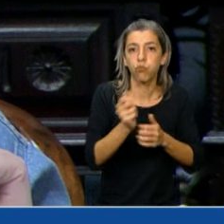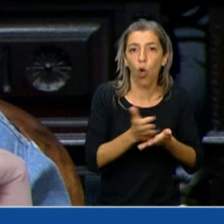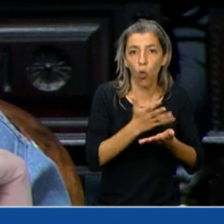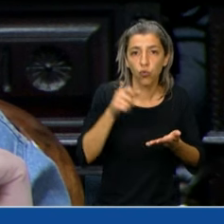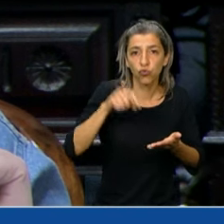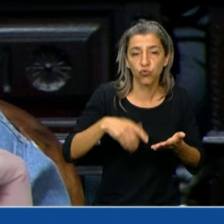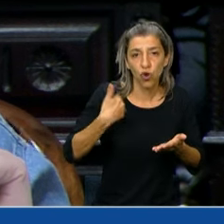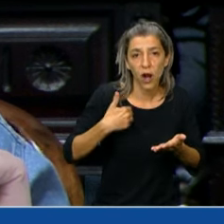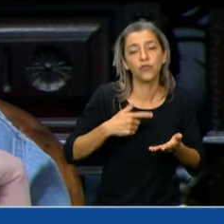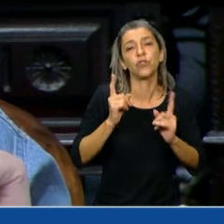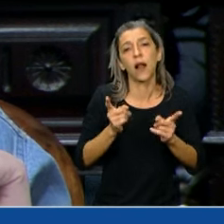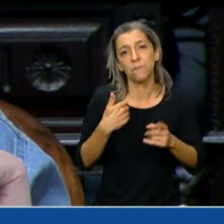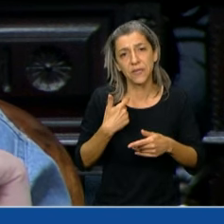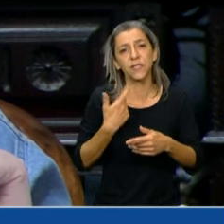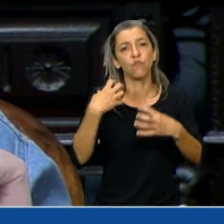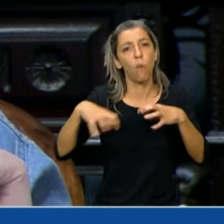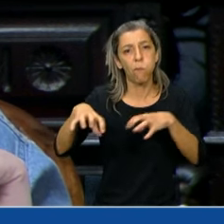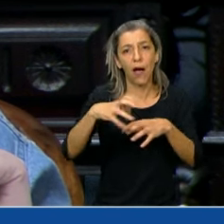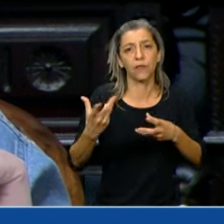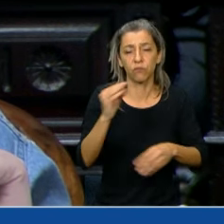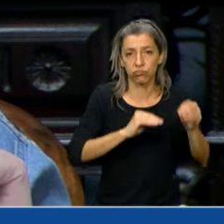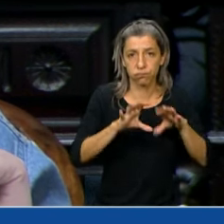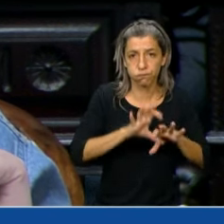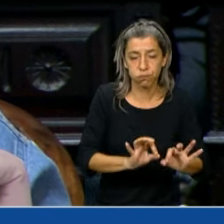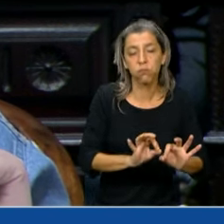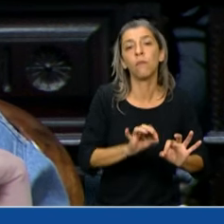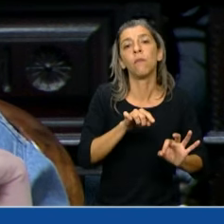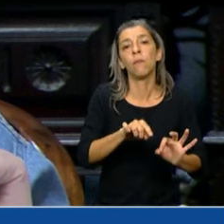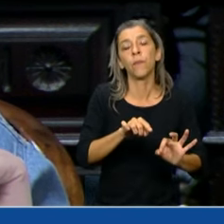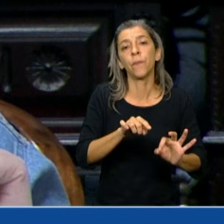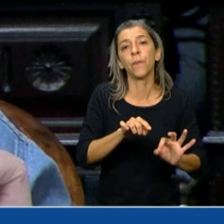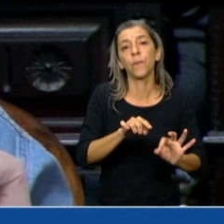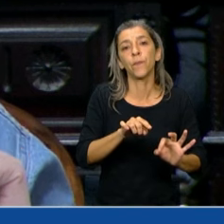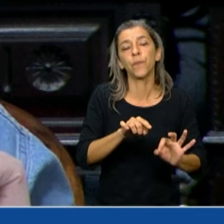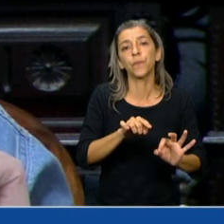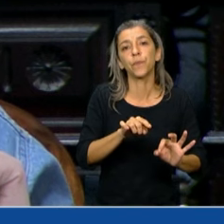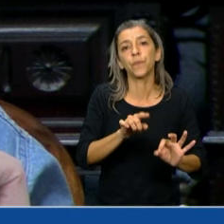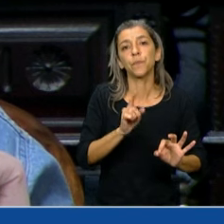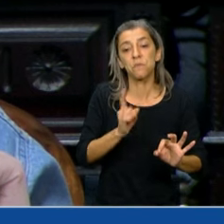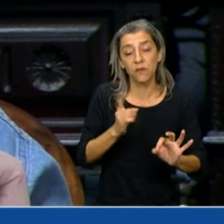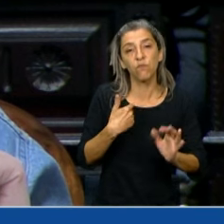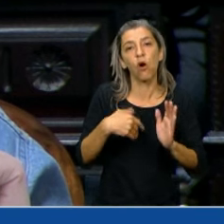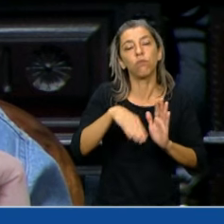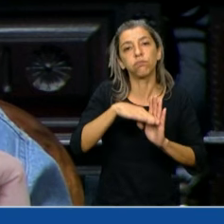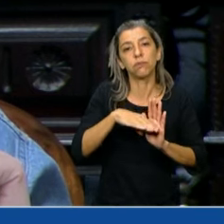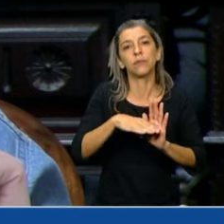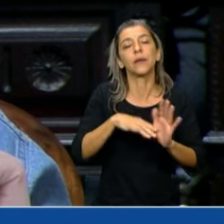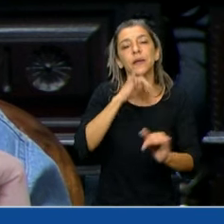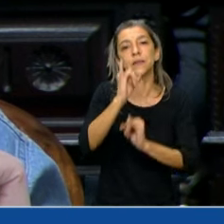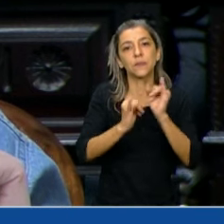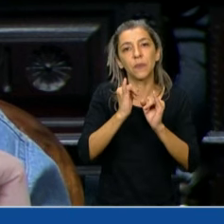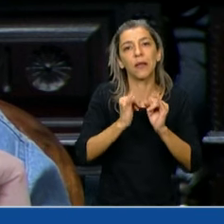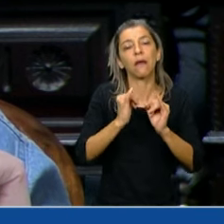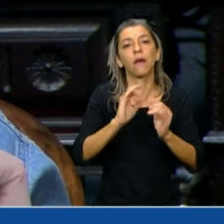desmontados y partes la autoridad de aplicación considerará los lineamientos sectoriales